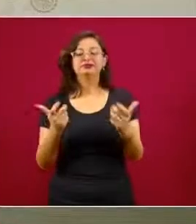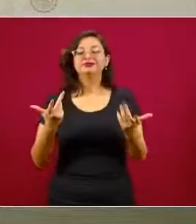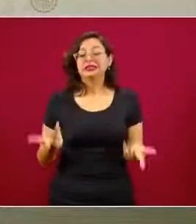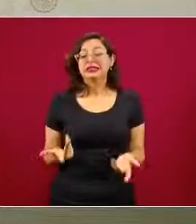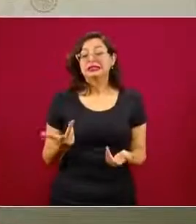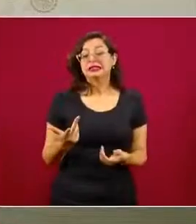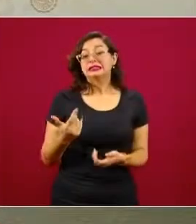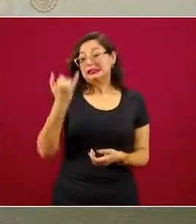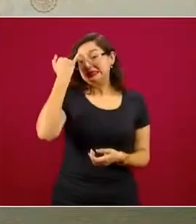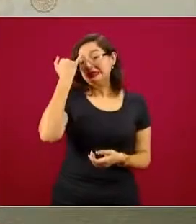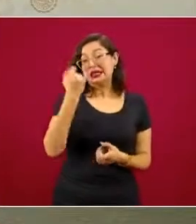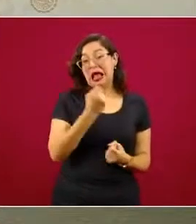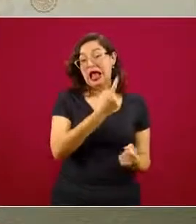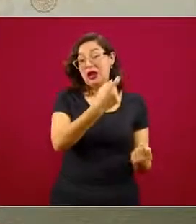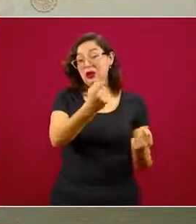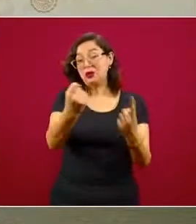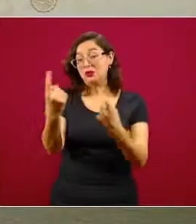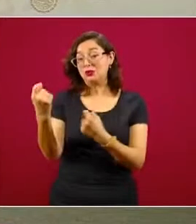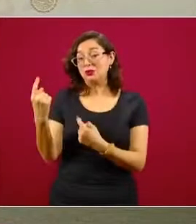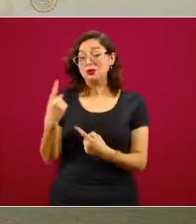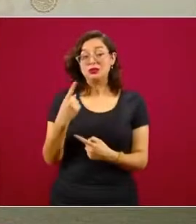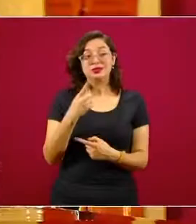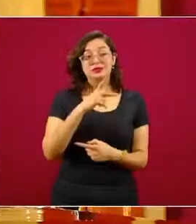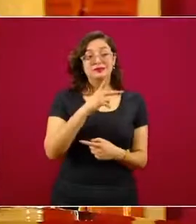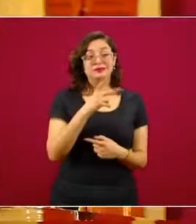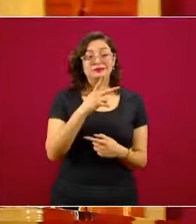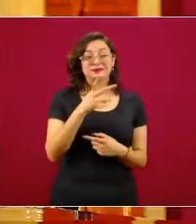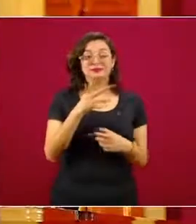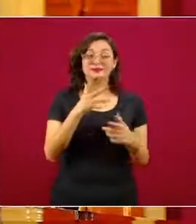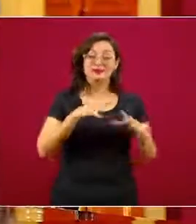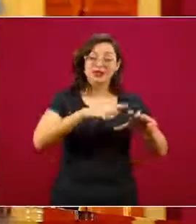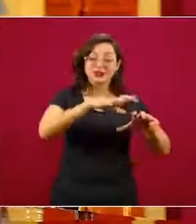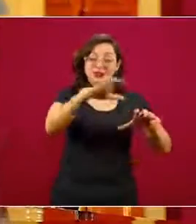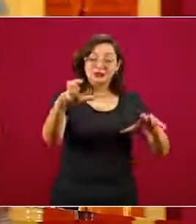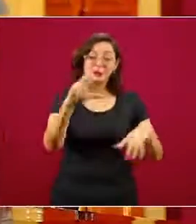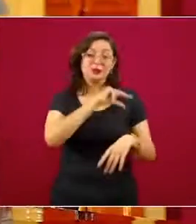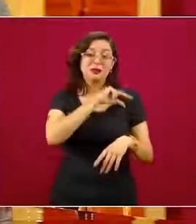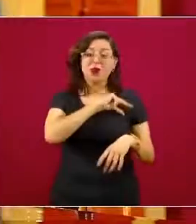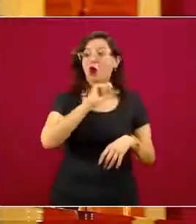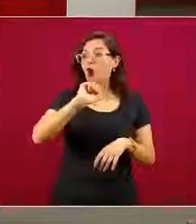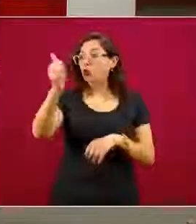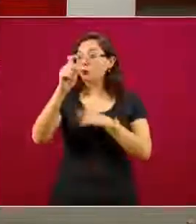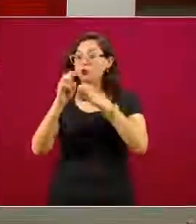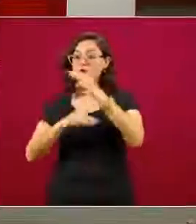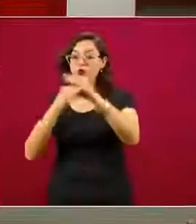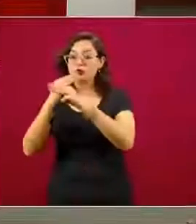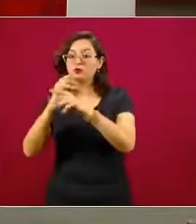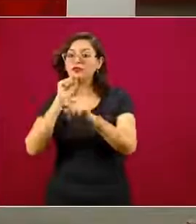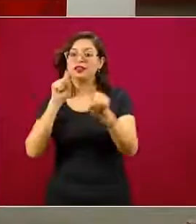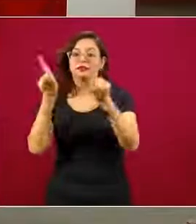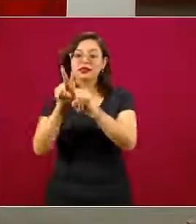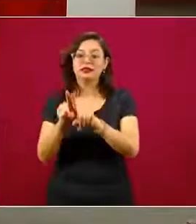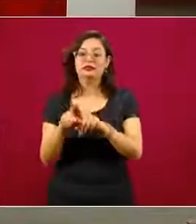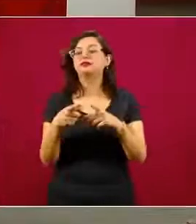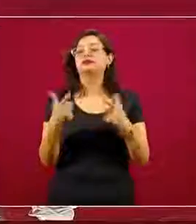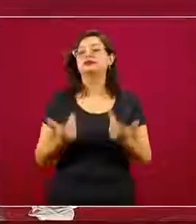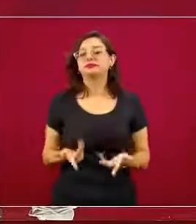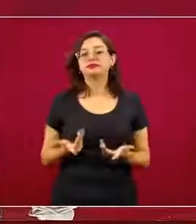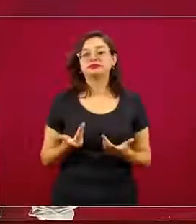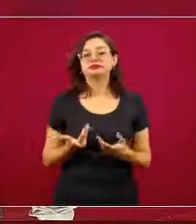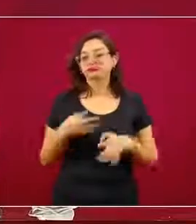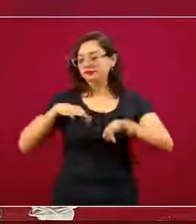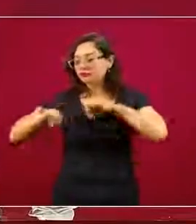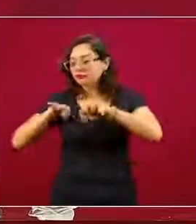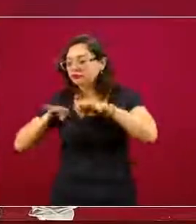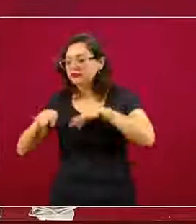iniciativa privada, en otras partes del mundo también, ha planteado la idea de, pues hagamos pruebas en nuestros